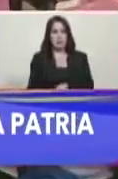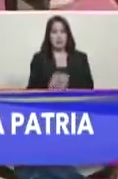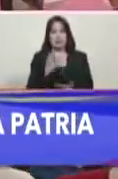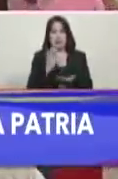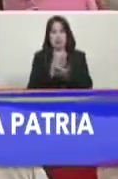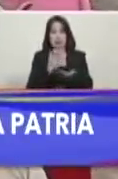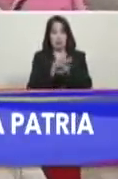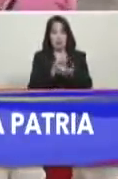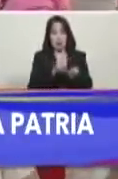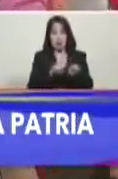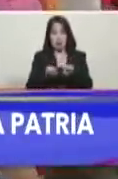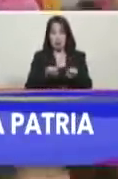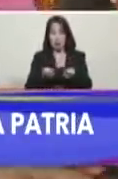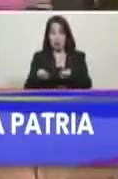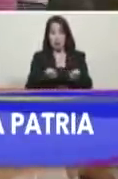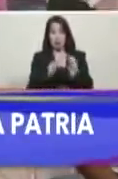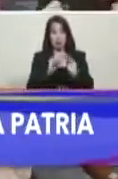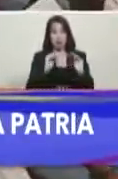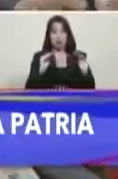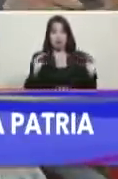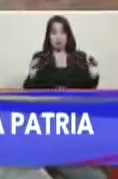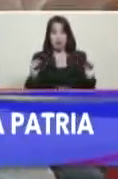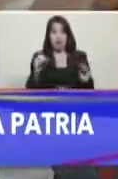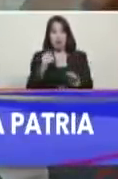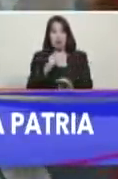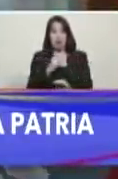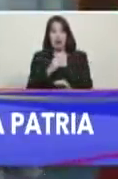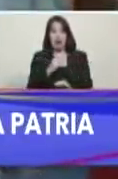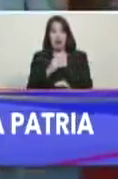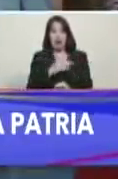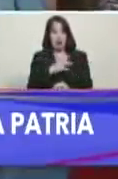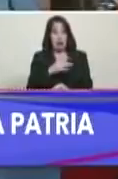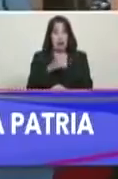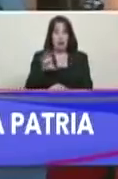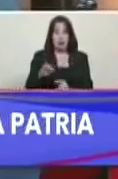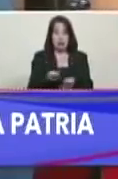Siempre adaptándose a la guerra económica.